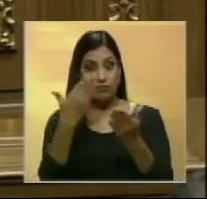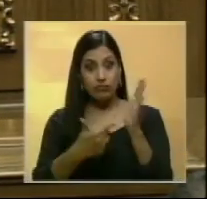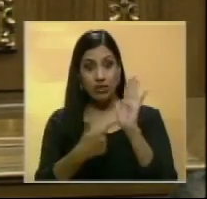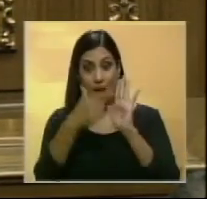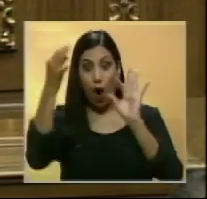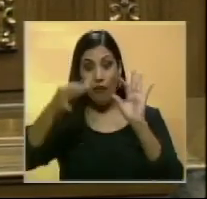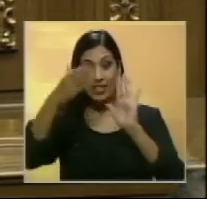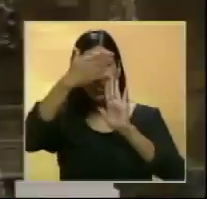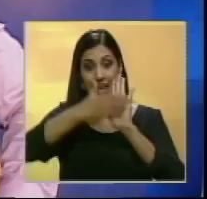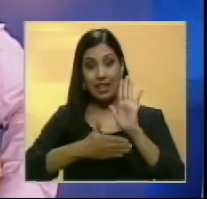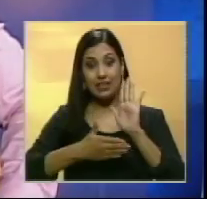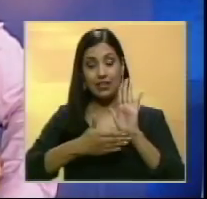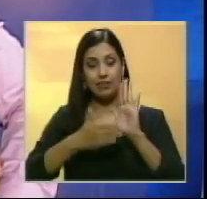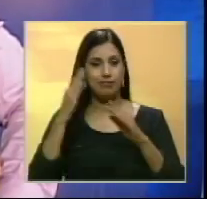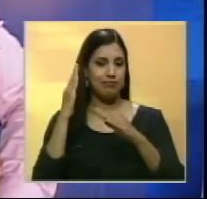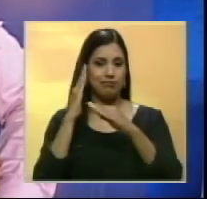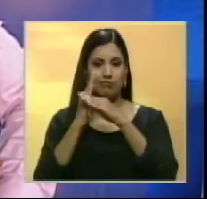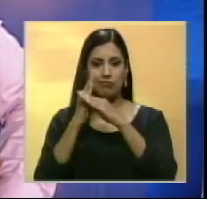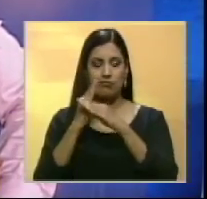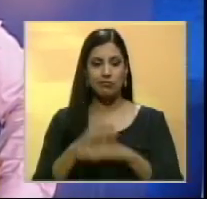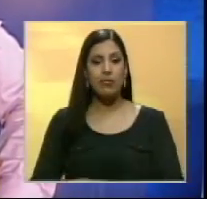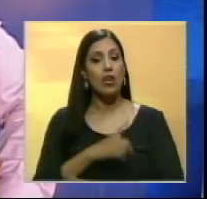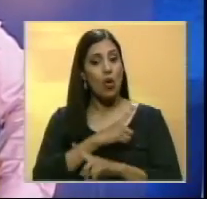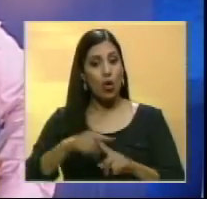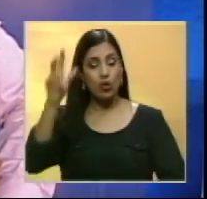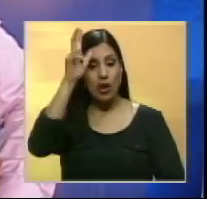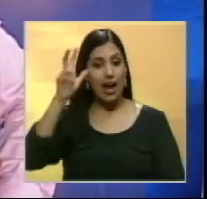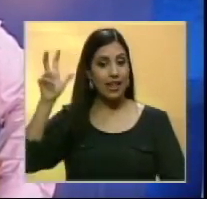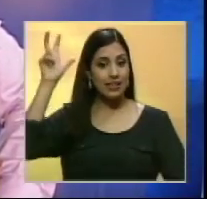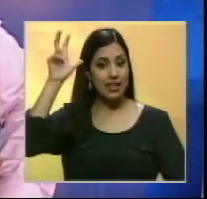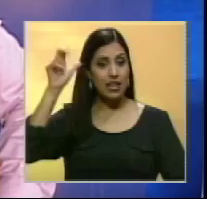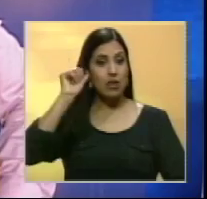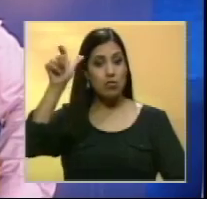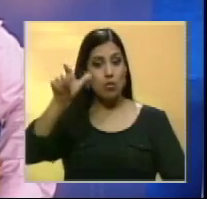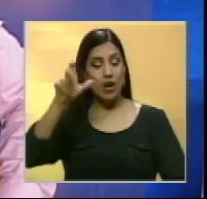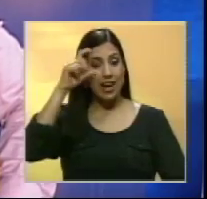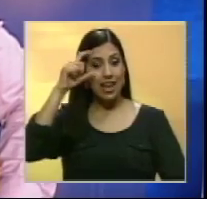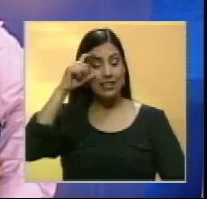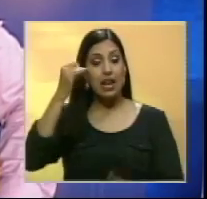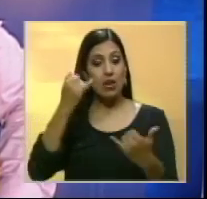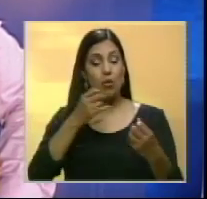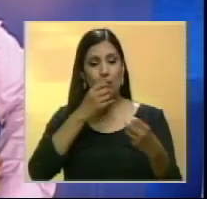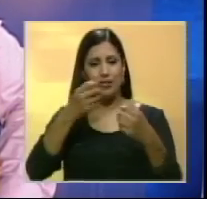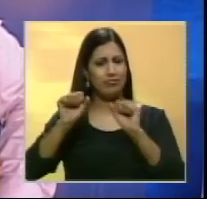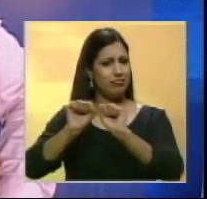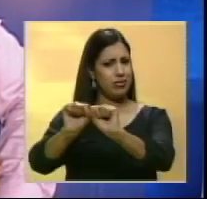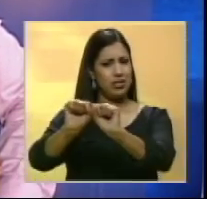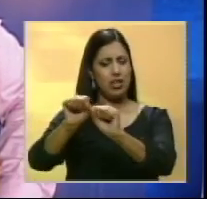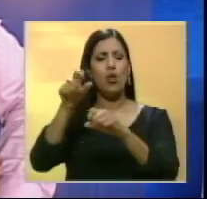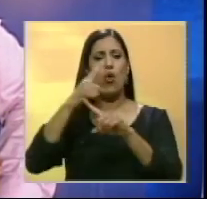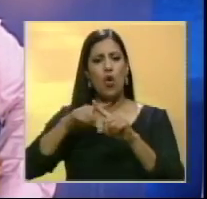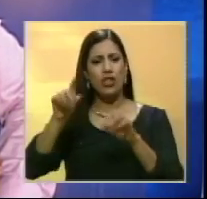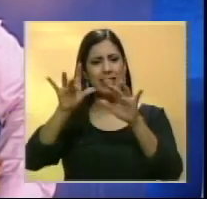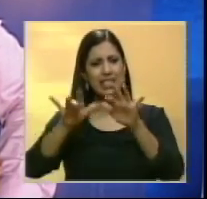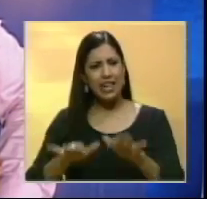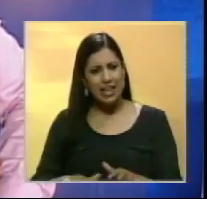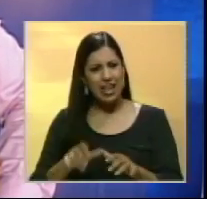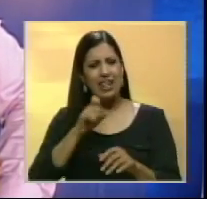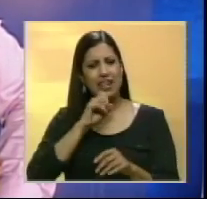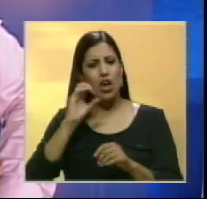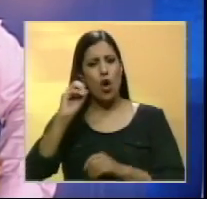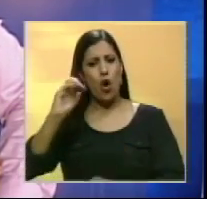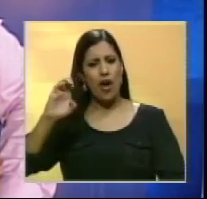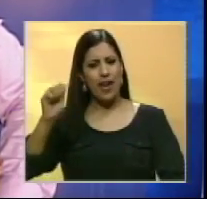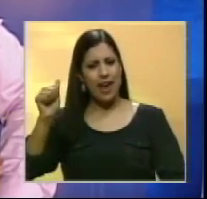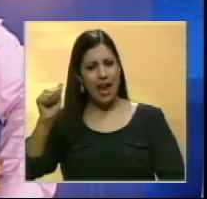lista oficial. La canciller de la República, Delcy Rodríguez, rechazó las declaraciones del secretario general de la Organización de